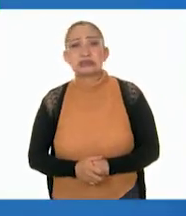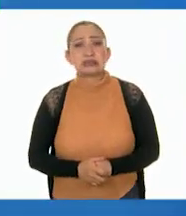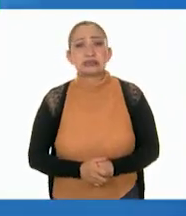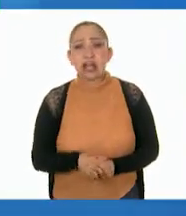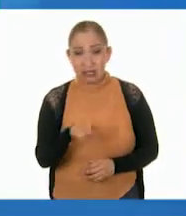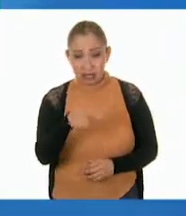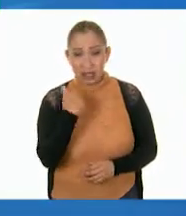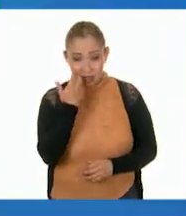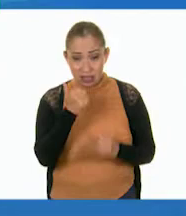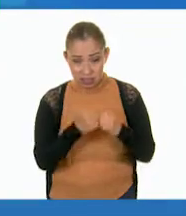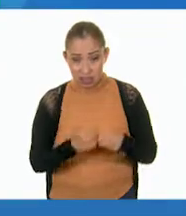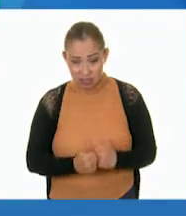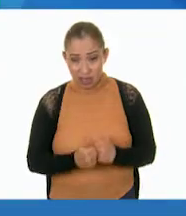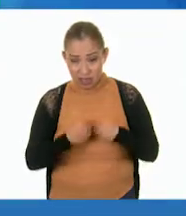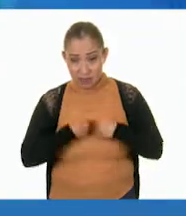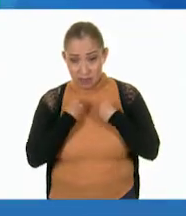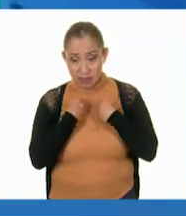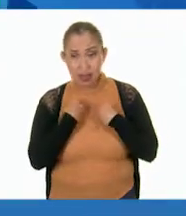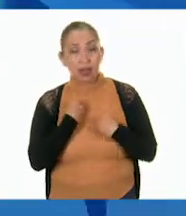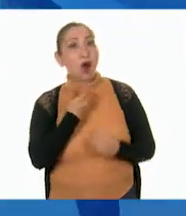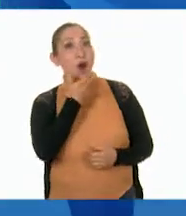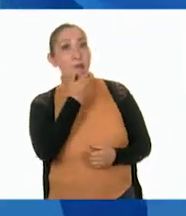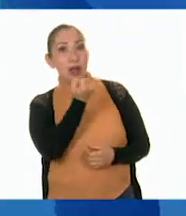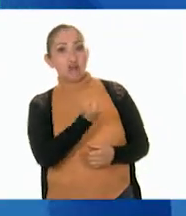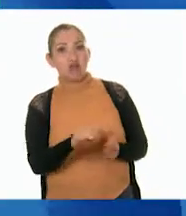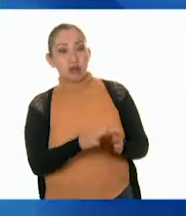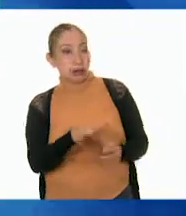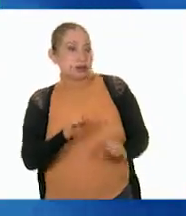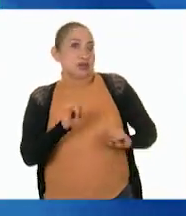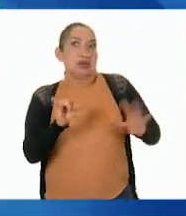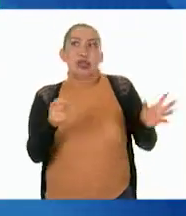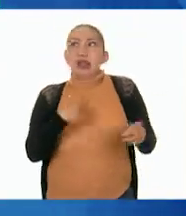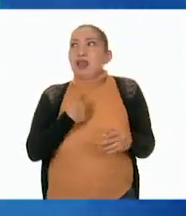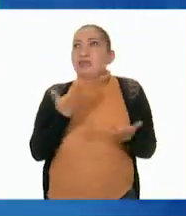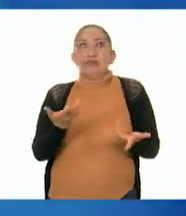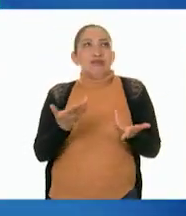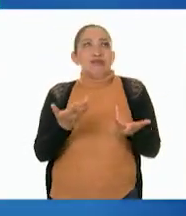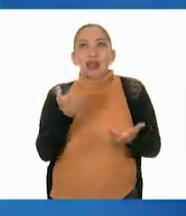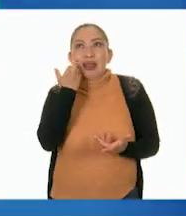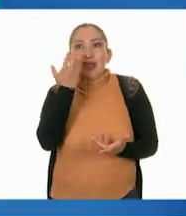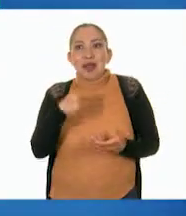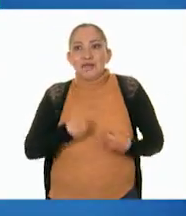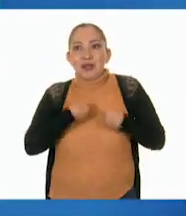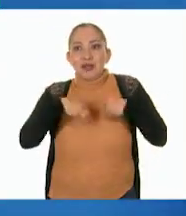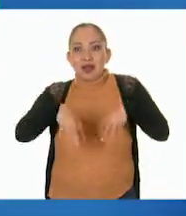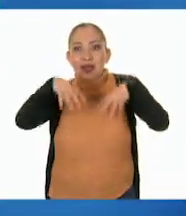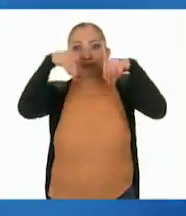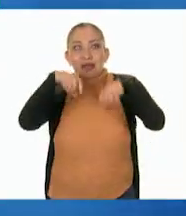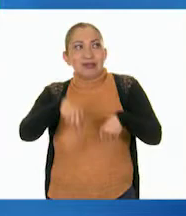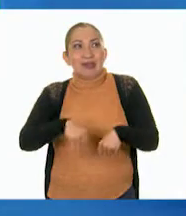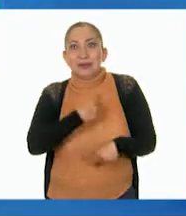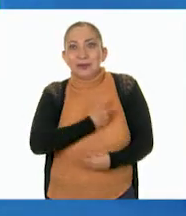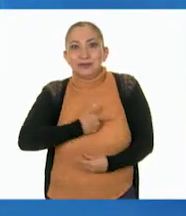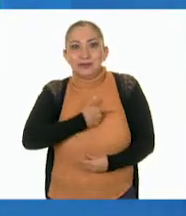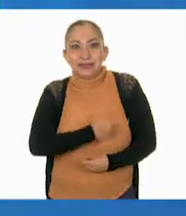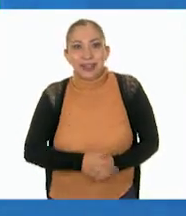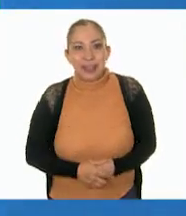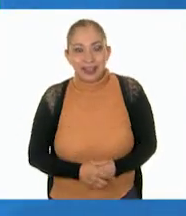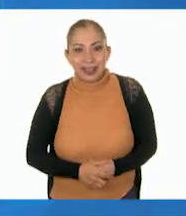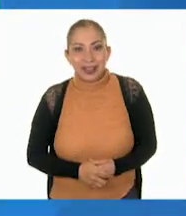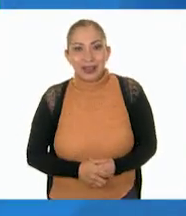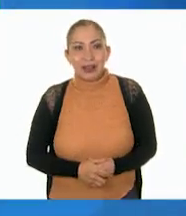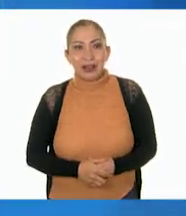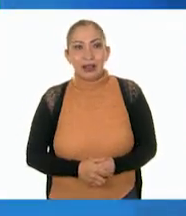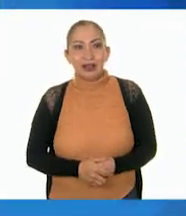¿te gustaría vivir aquí? El sastrecillo, claro, es lo que le estaba viendo, que sí le gustaba estar ahí. Así que